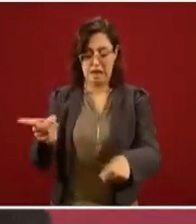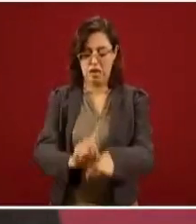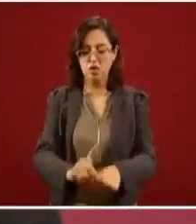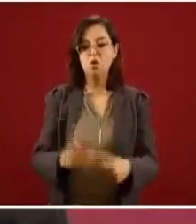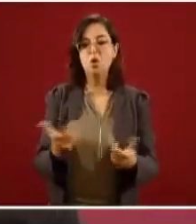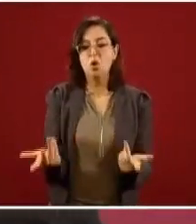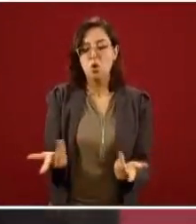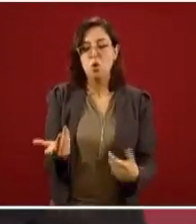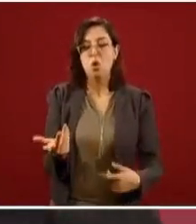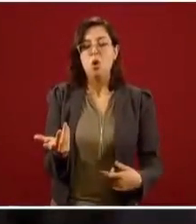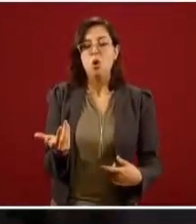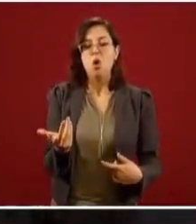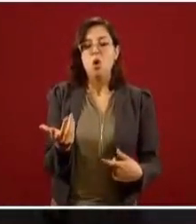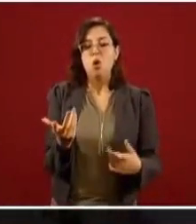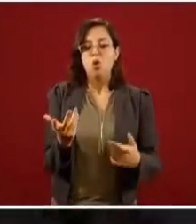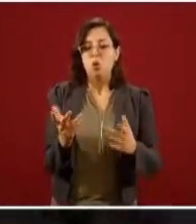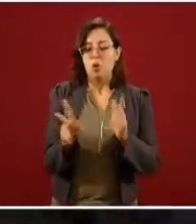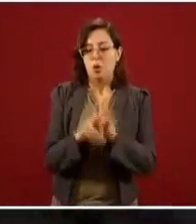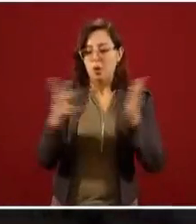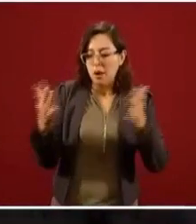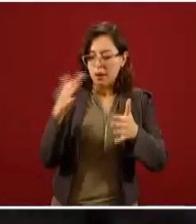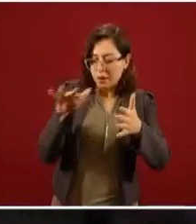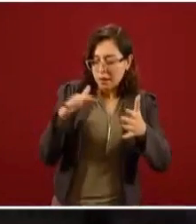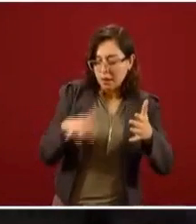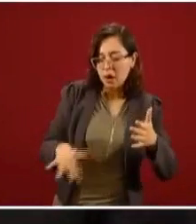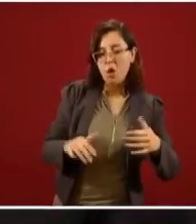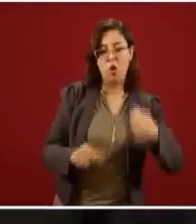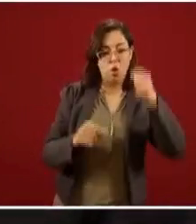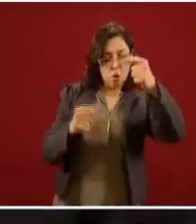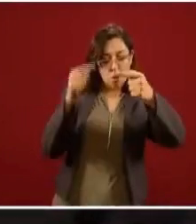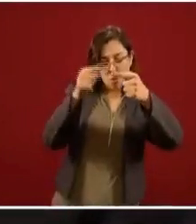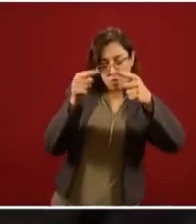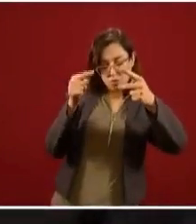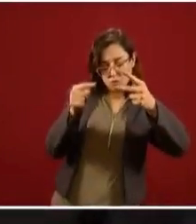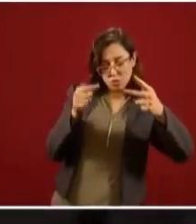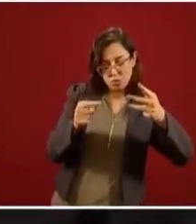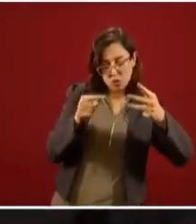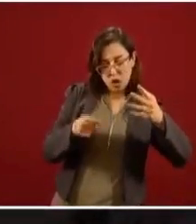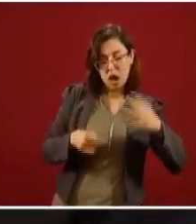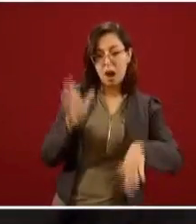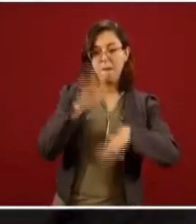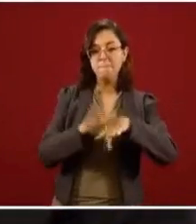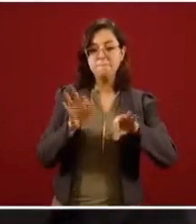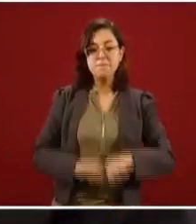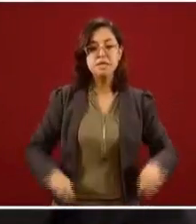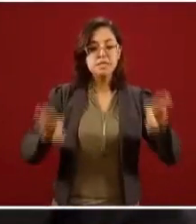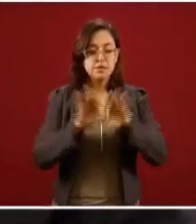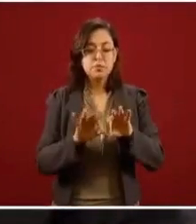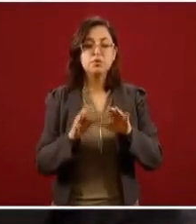Veo ahí. Se ven que numeran 1, 2, 3, las más importantes